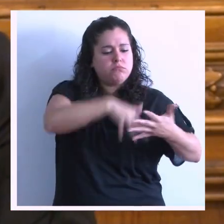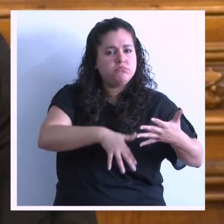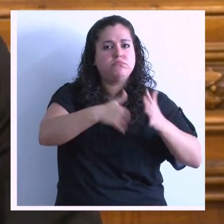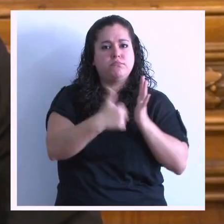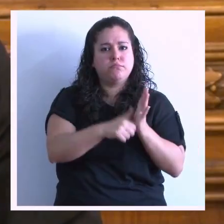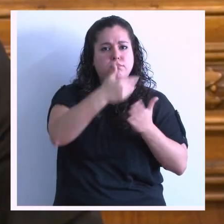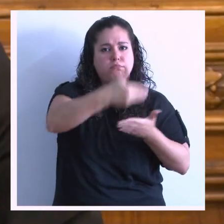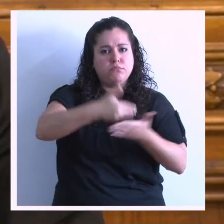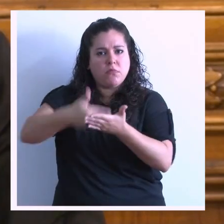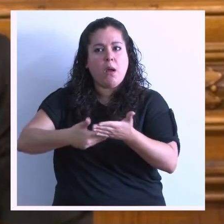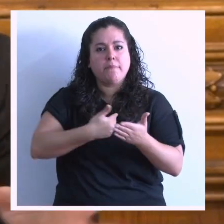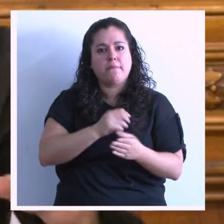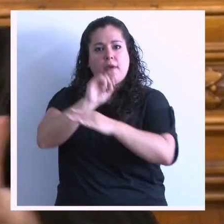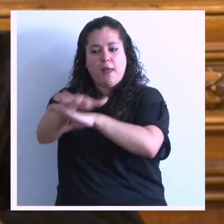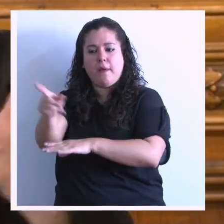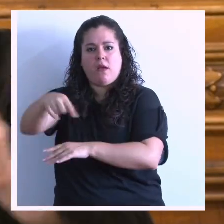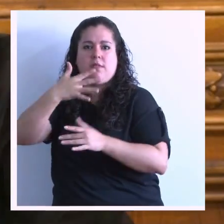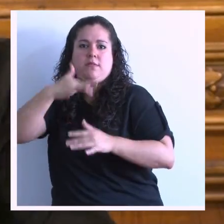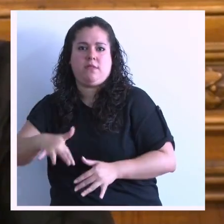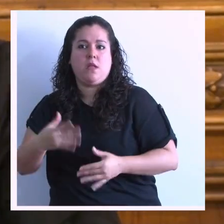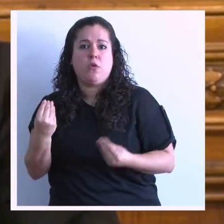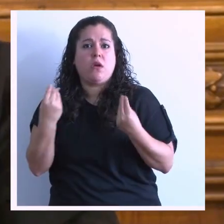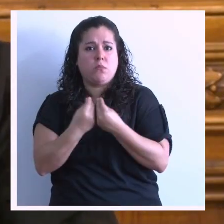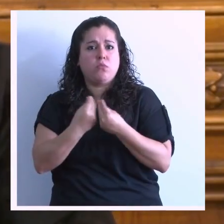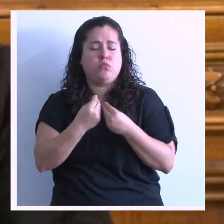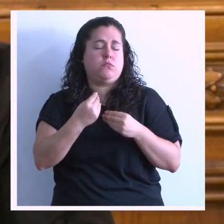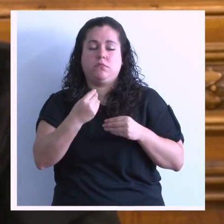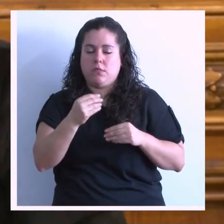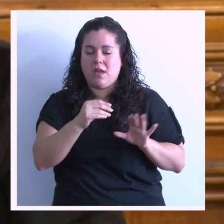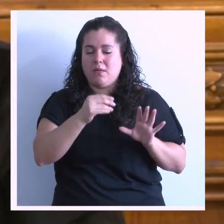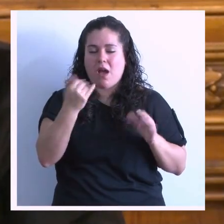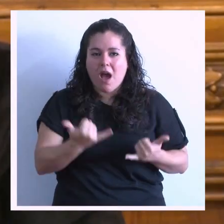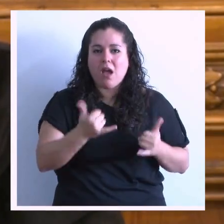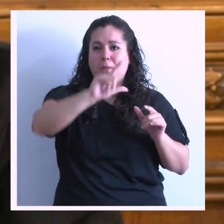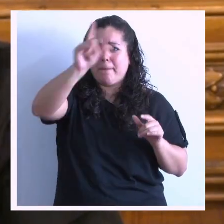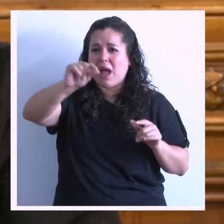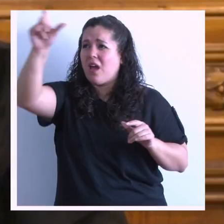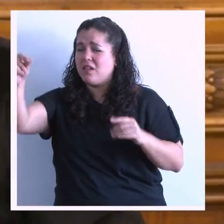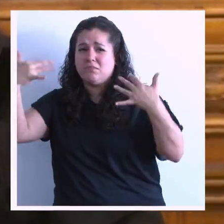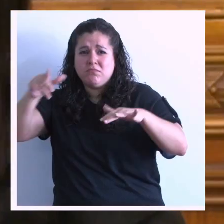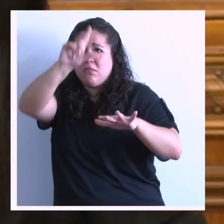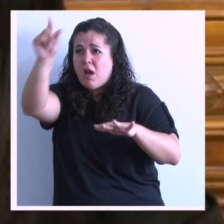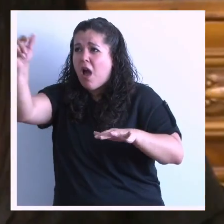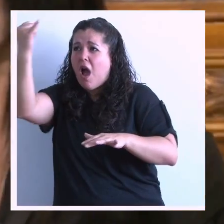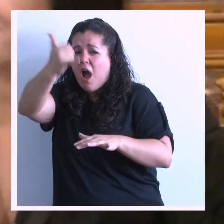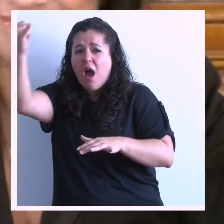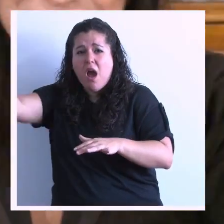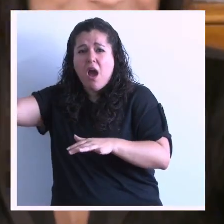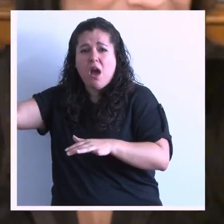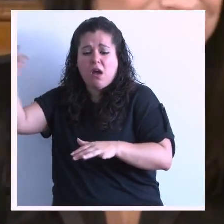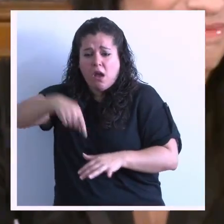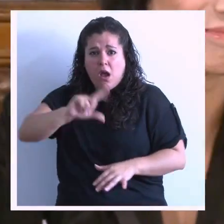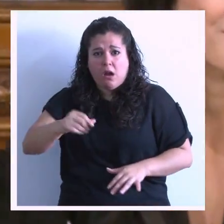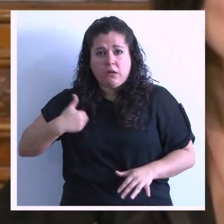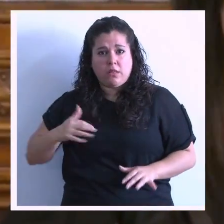que se apruebe la ley. Están trabajando también, los colegas van a preguntar seguramente, en otras ideas. Sí, la diputada Puigros nos